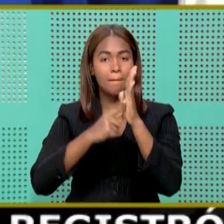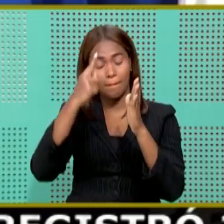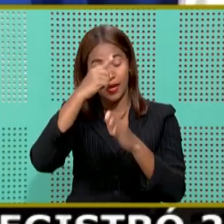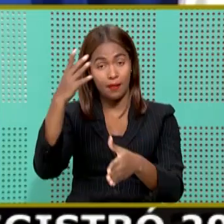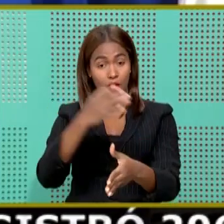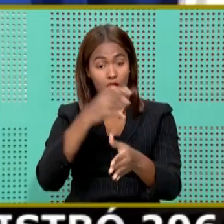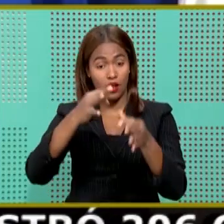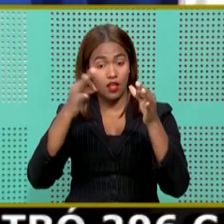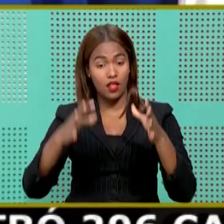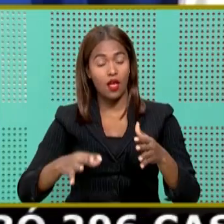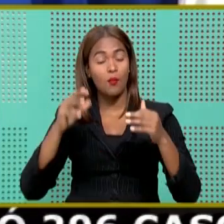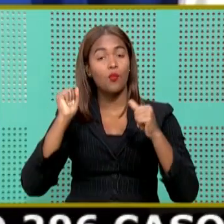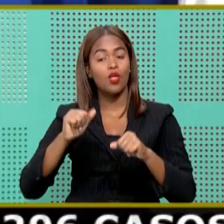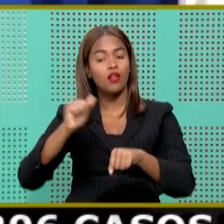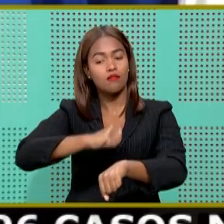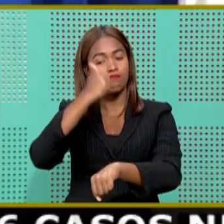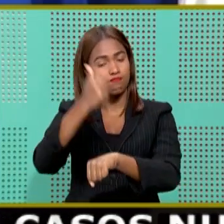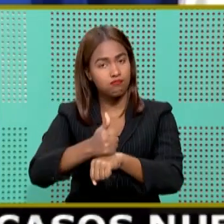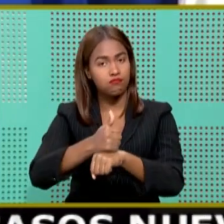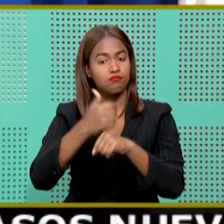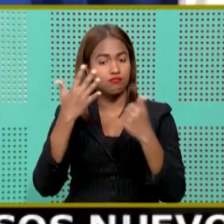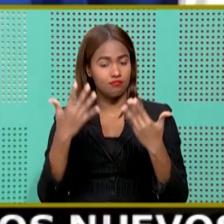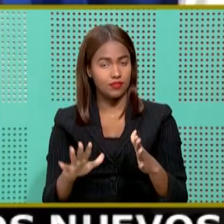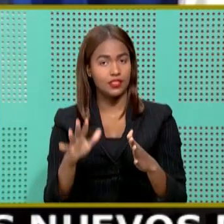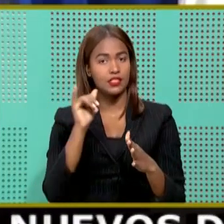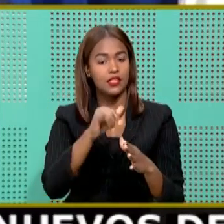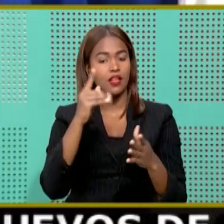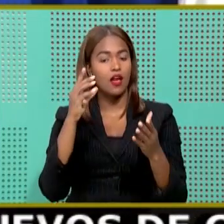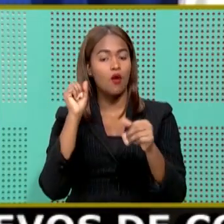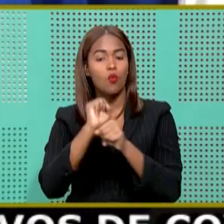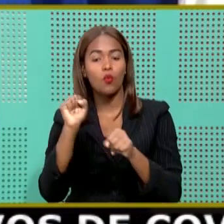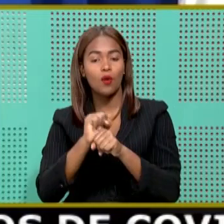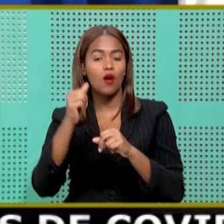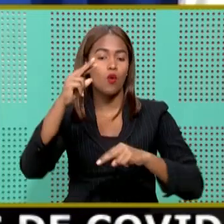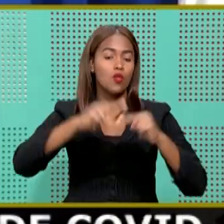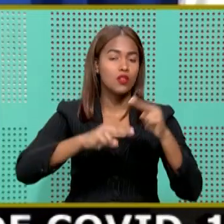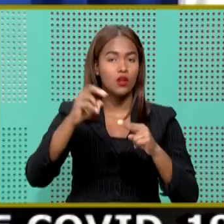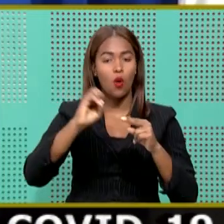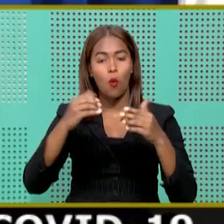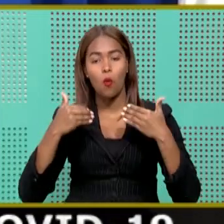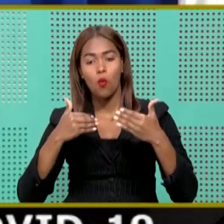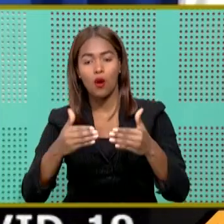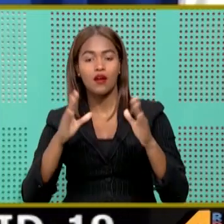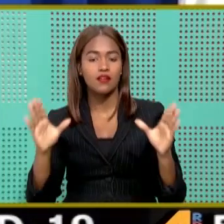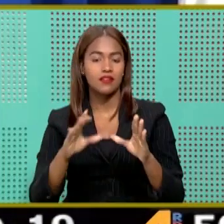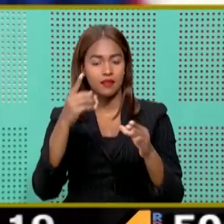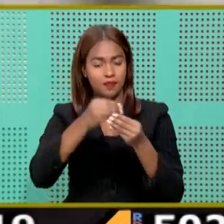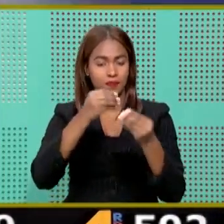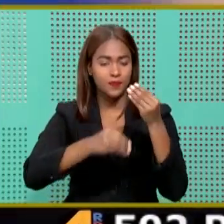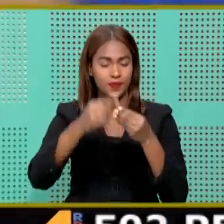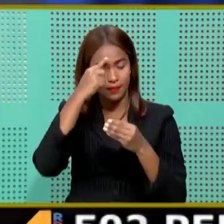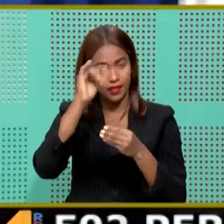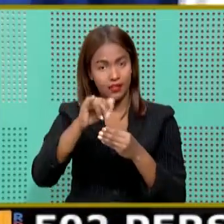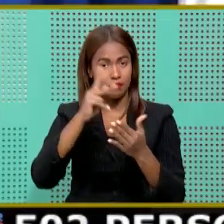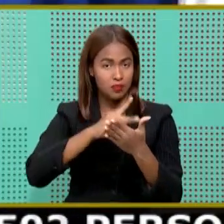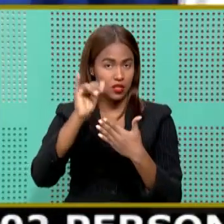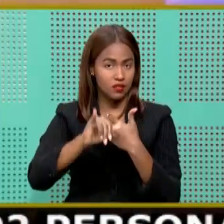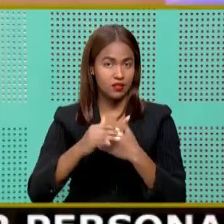Ejecutivo aprobase de manera previa el desarrollo, construcción, operación y explotación económica de dicho proyecto.